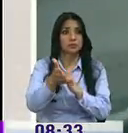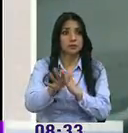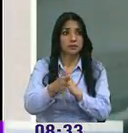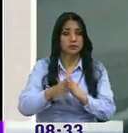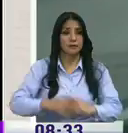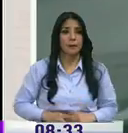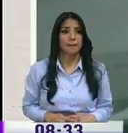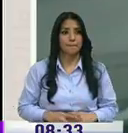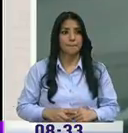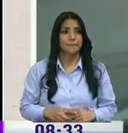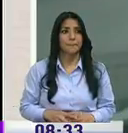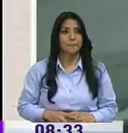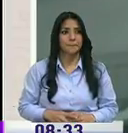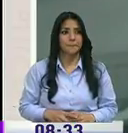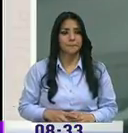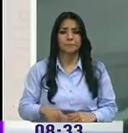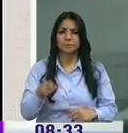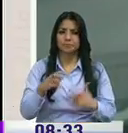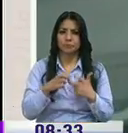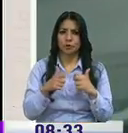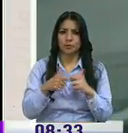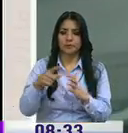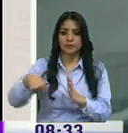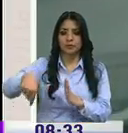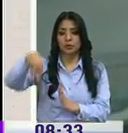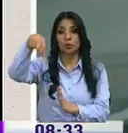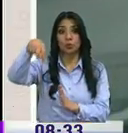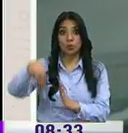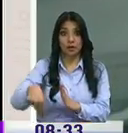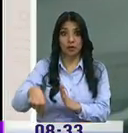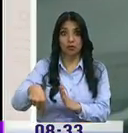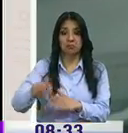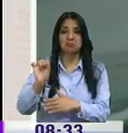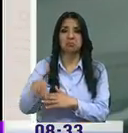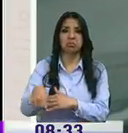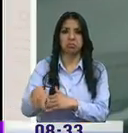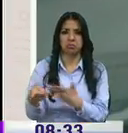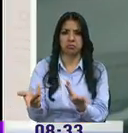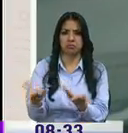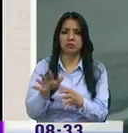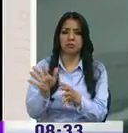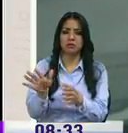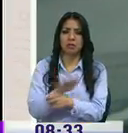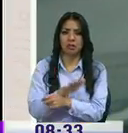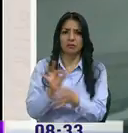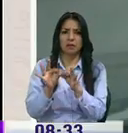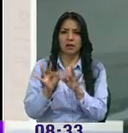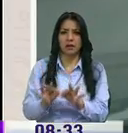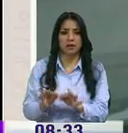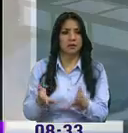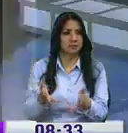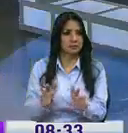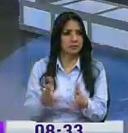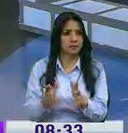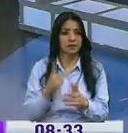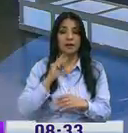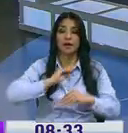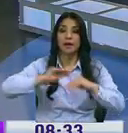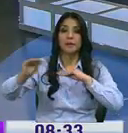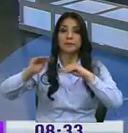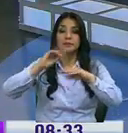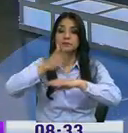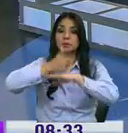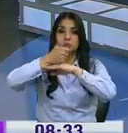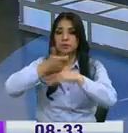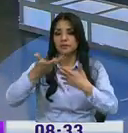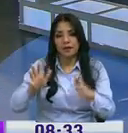eso. Este problema, ¿no? Hacemos huecos donde nos da la soberana gana. Evidentemente no avisamos a la autoridad porque sabemos